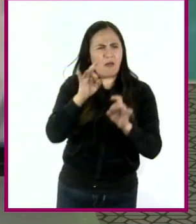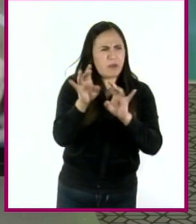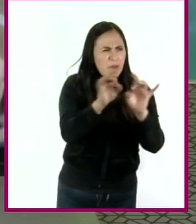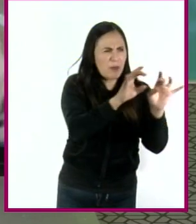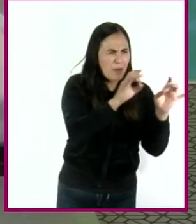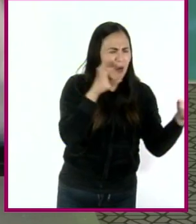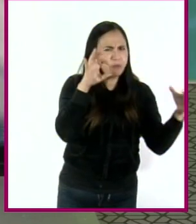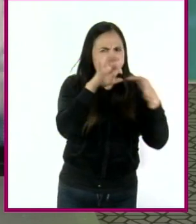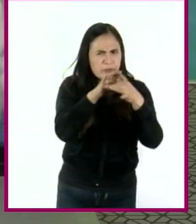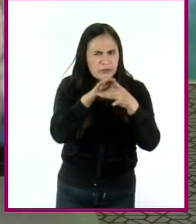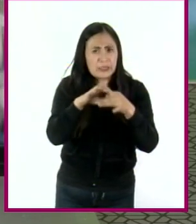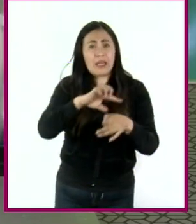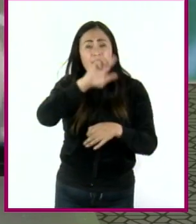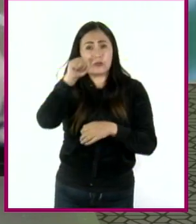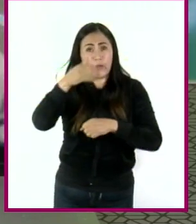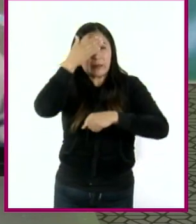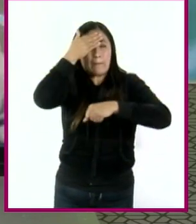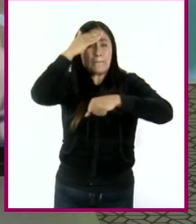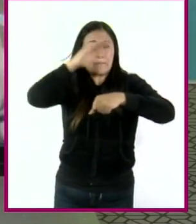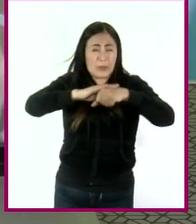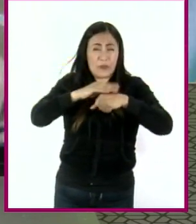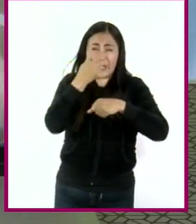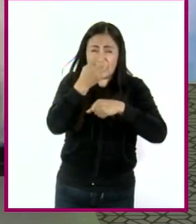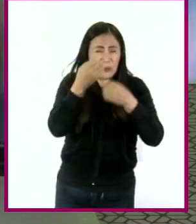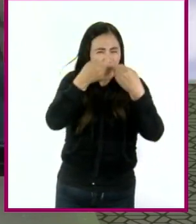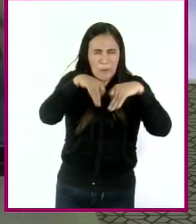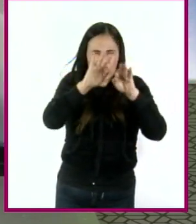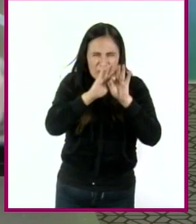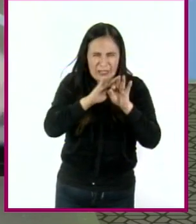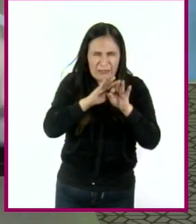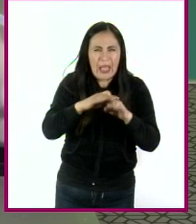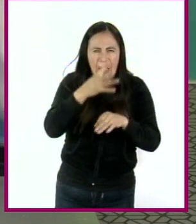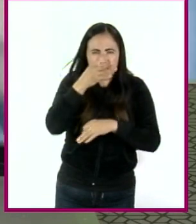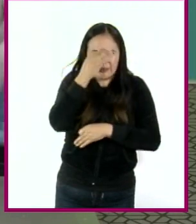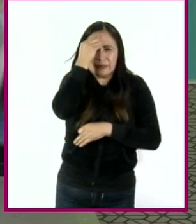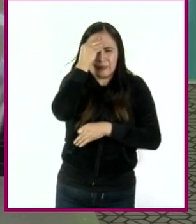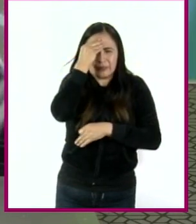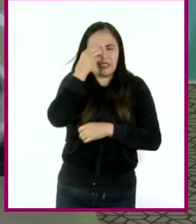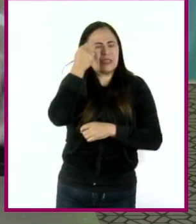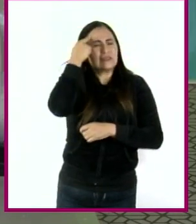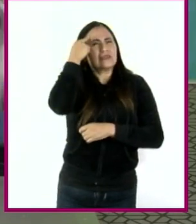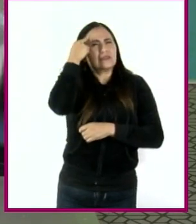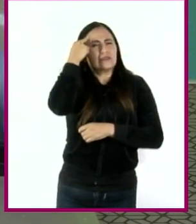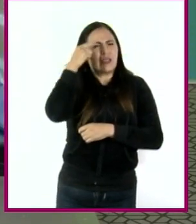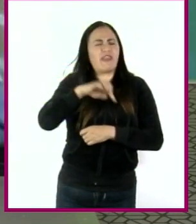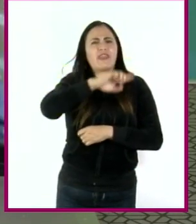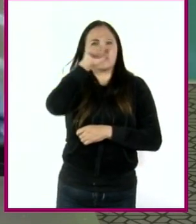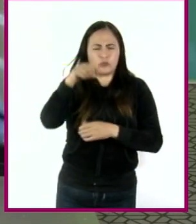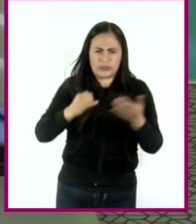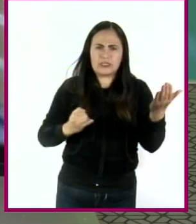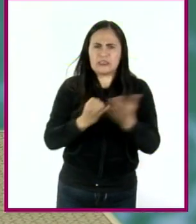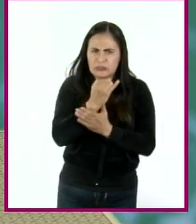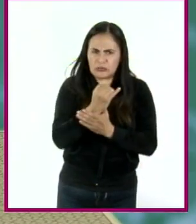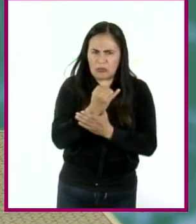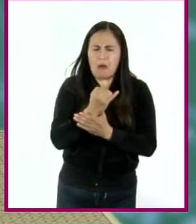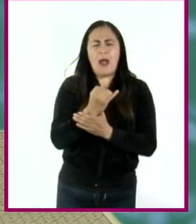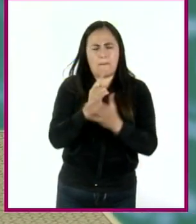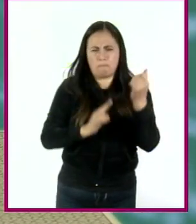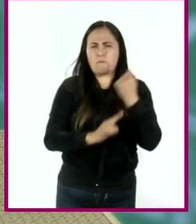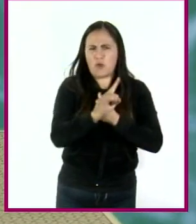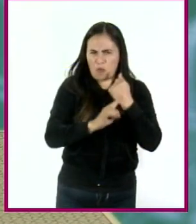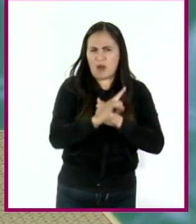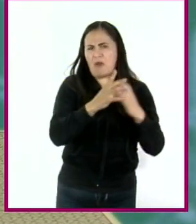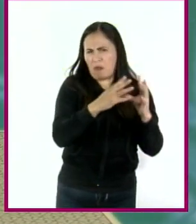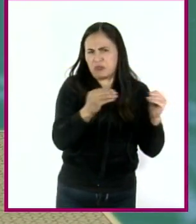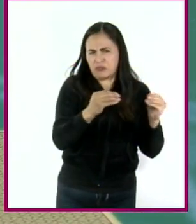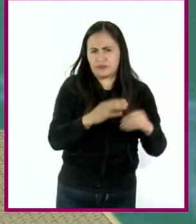de memoria, la memoria es fundamental para el aprendizaje, enfocarla para tomar la decisión y resolver el problema. ¿Se podría